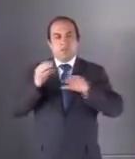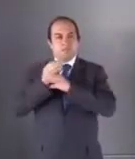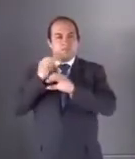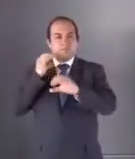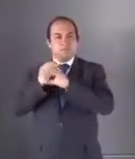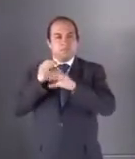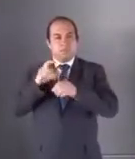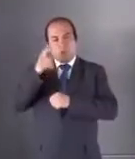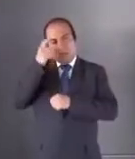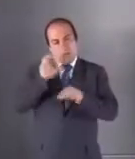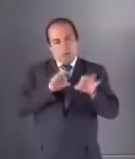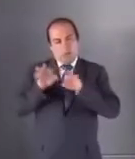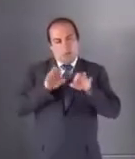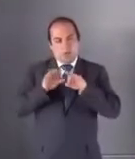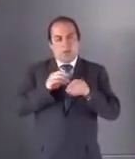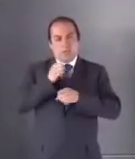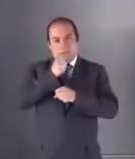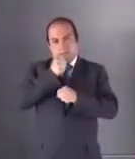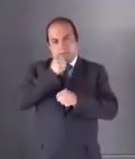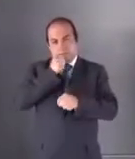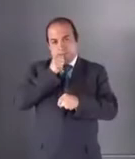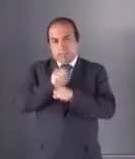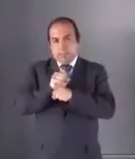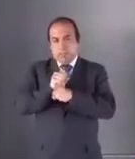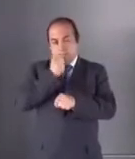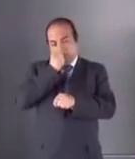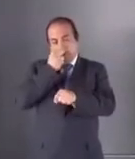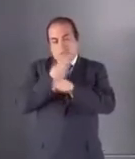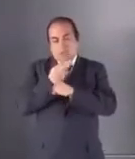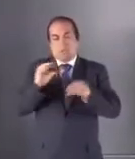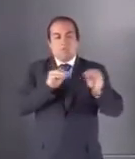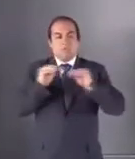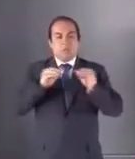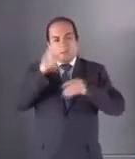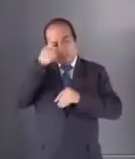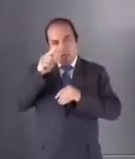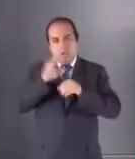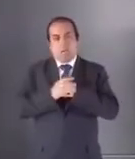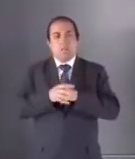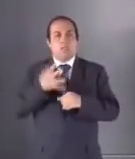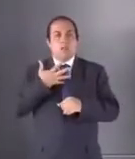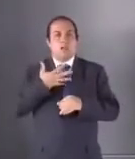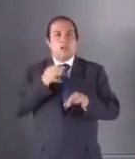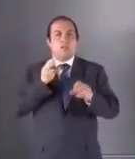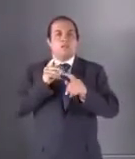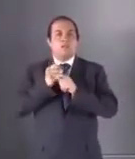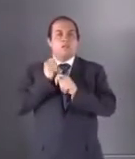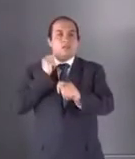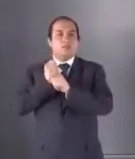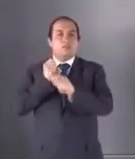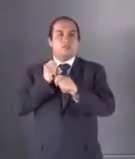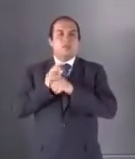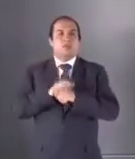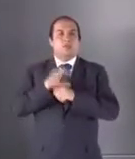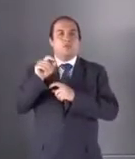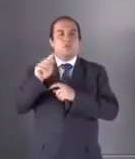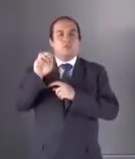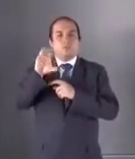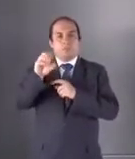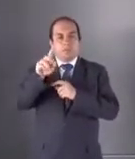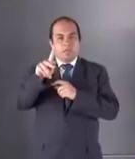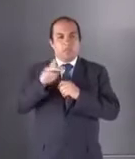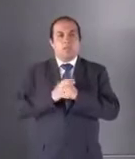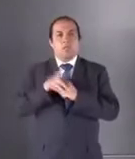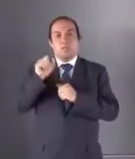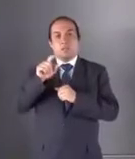transporte concesionado de todo Cuautepec, de tal manera que no solamente quede el cablebús, sino también una